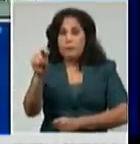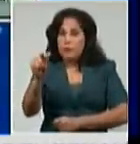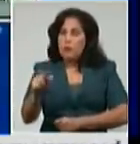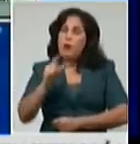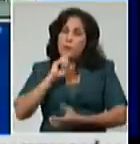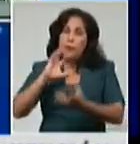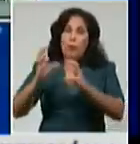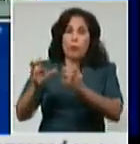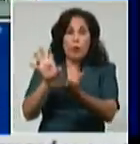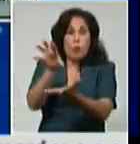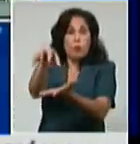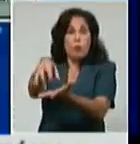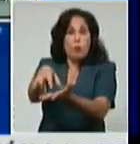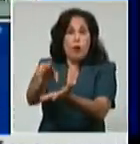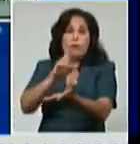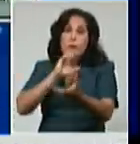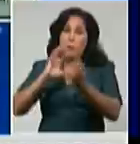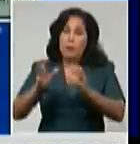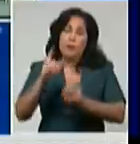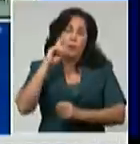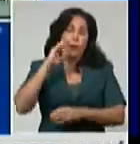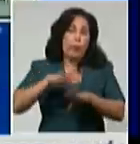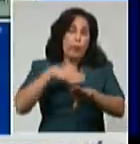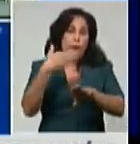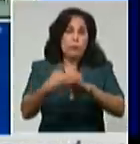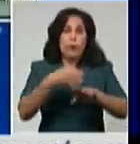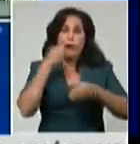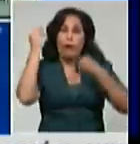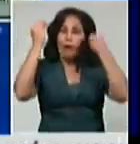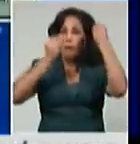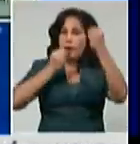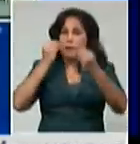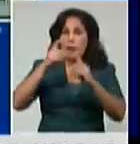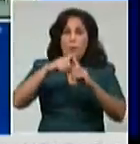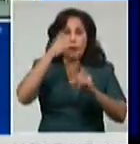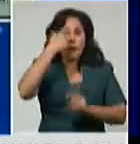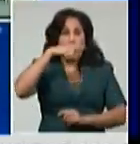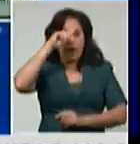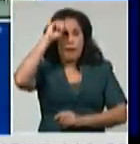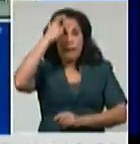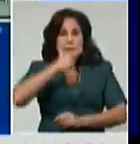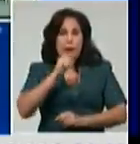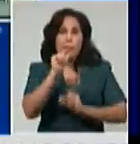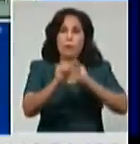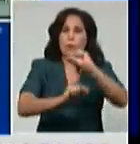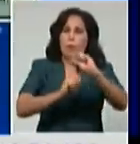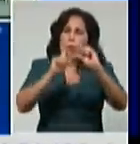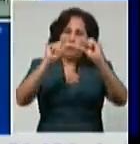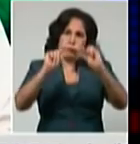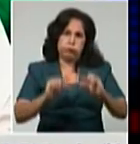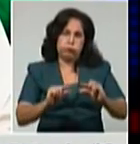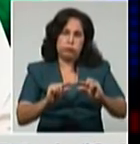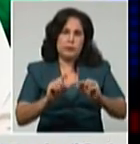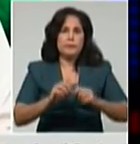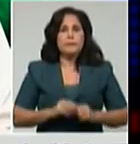sin embargo, como vamos a ver después cuando analicemos las tasas, pues van disminuyendo. En el caso de la provincia de Ciego